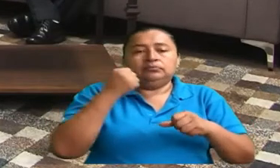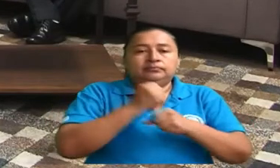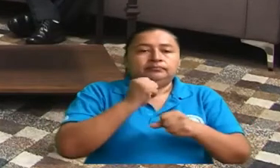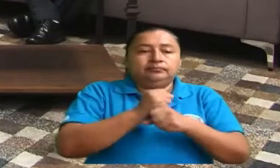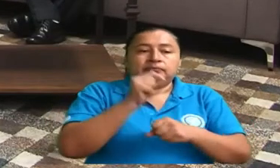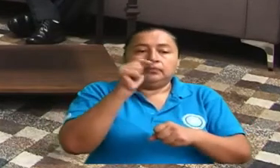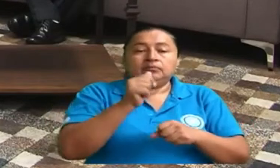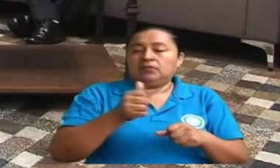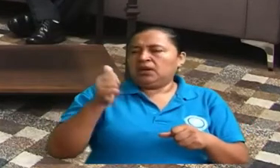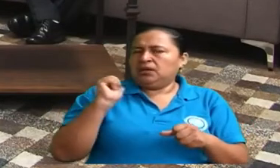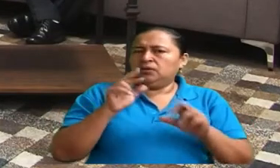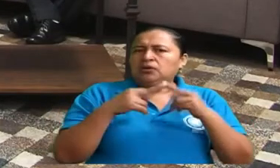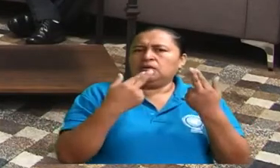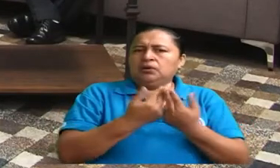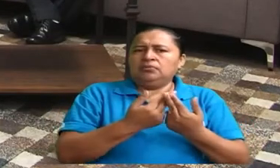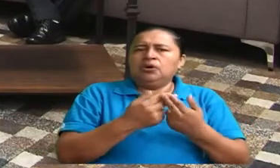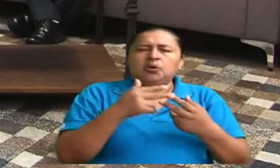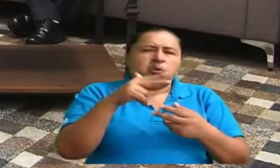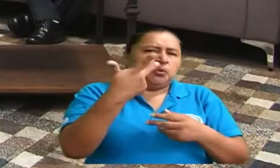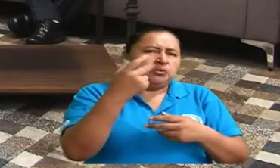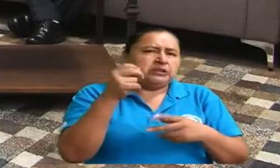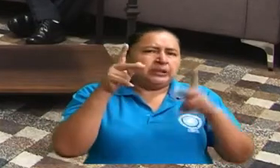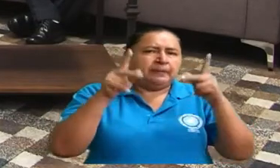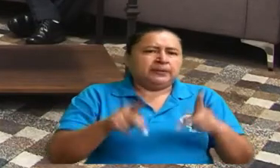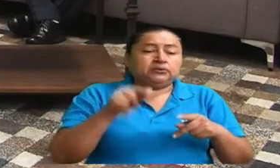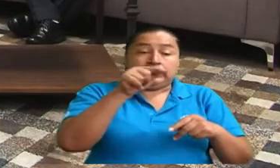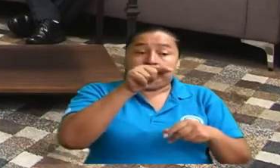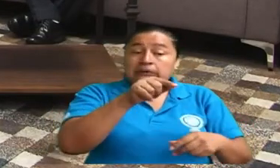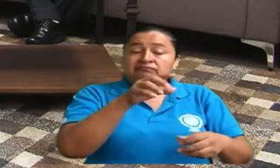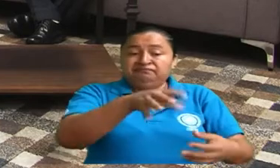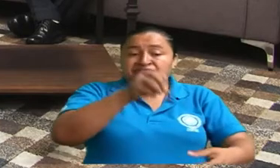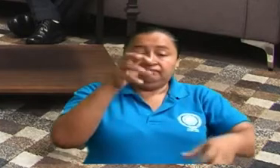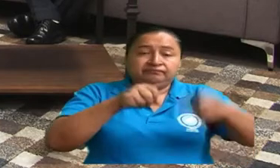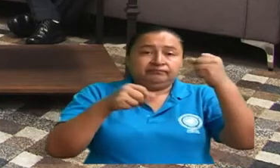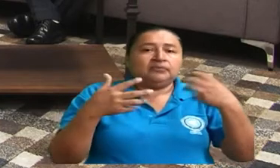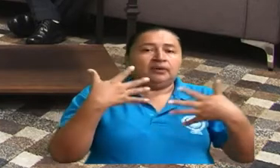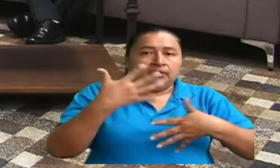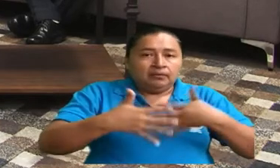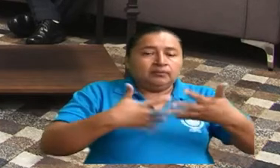nos reuníamos casi con 80 recicladores que están allí en el vertedero y ya vamos